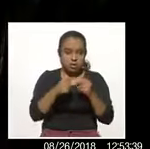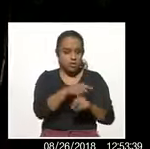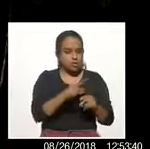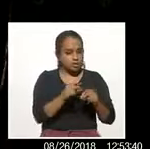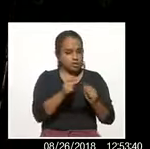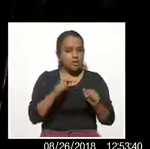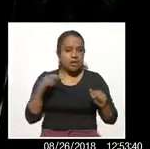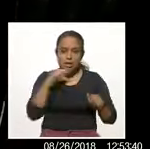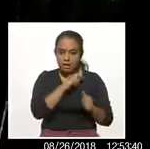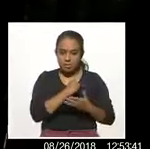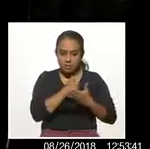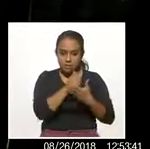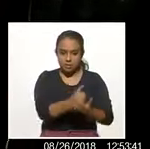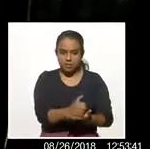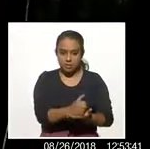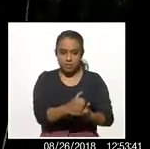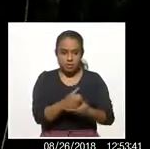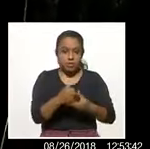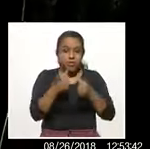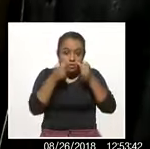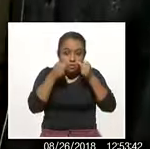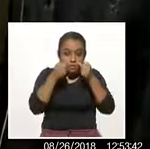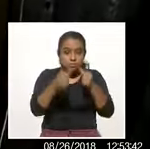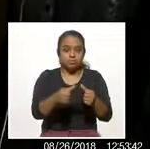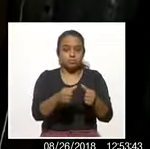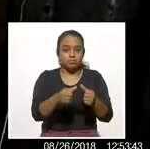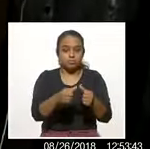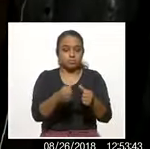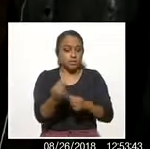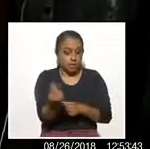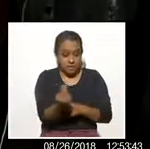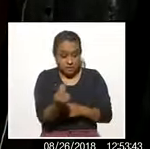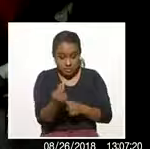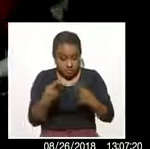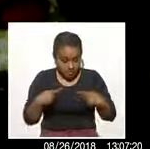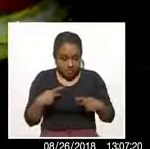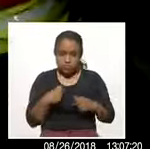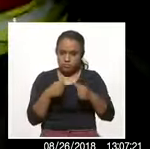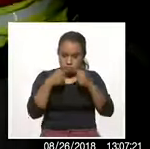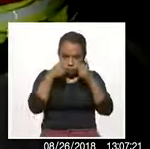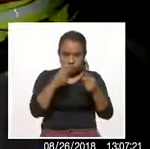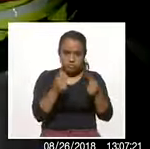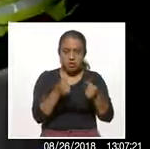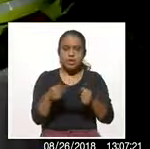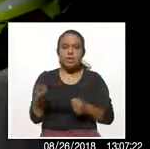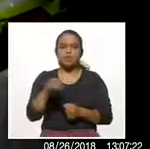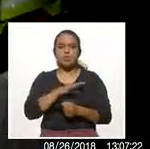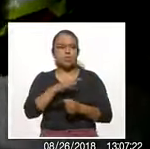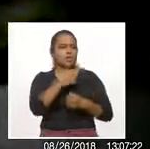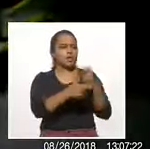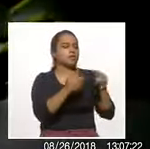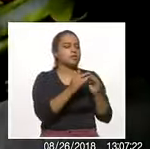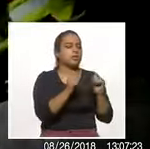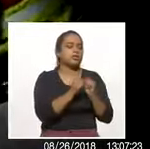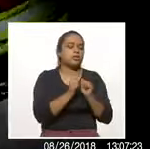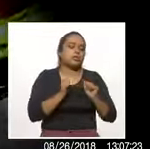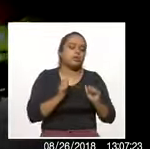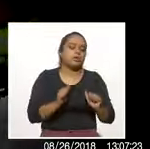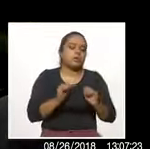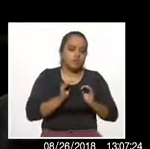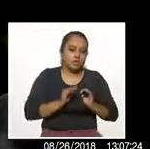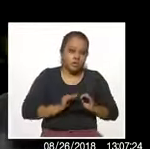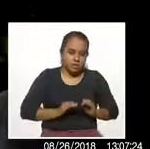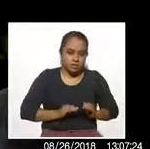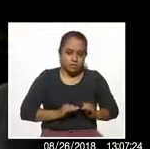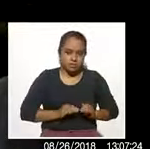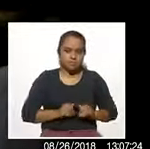para, pues, digamos, atender a una necesidad humana y regresar a casa a salvo. Quiere decir, la osadía,